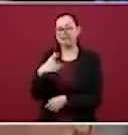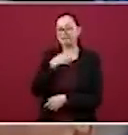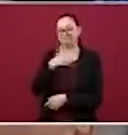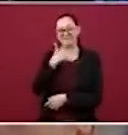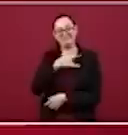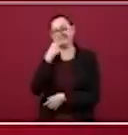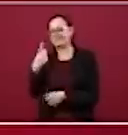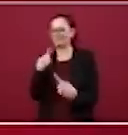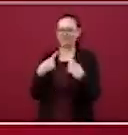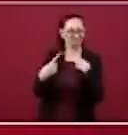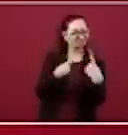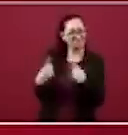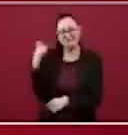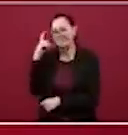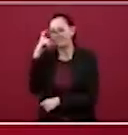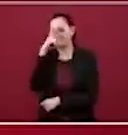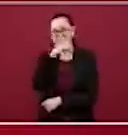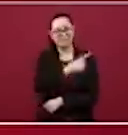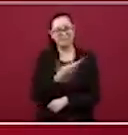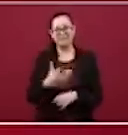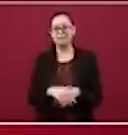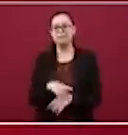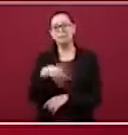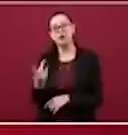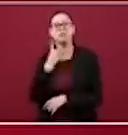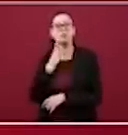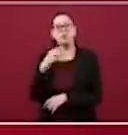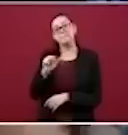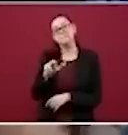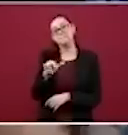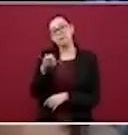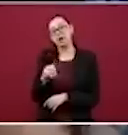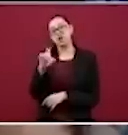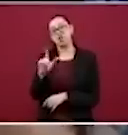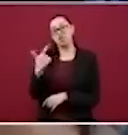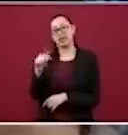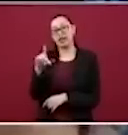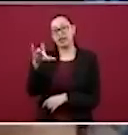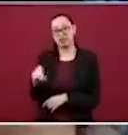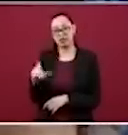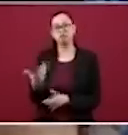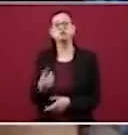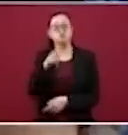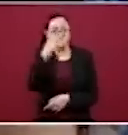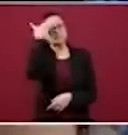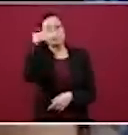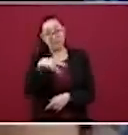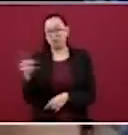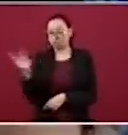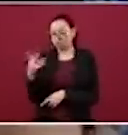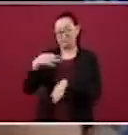negociaciones. Sin embargo, bueno, el diputado Mario Delgado le manda un mensaje que usted sabe muy bien que están trabajando